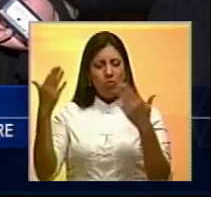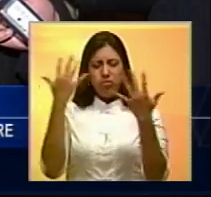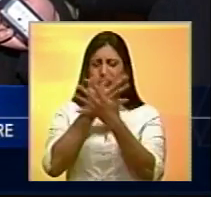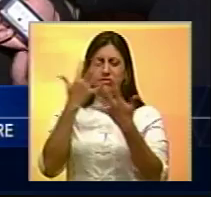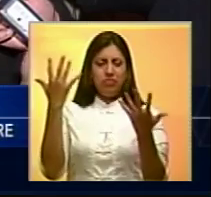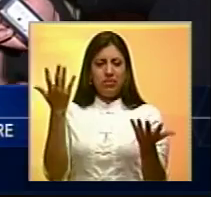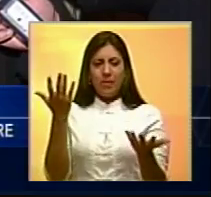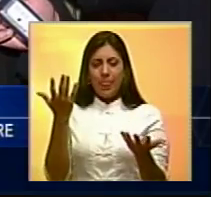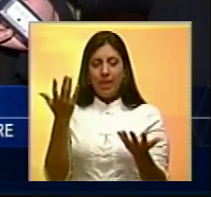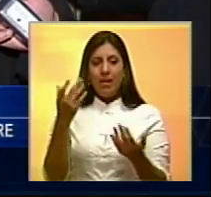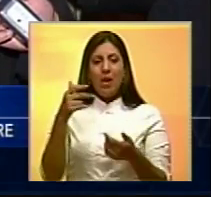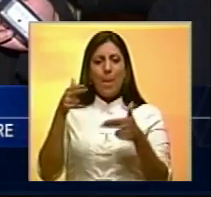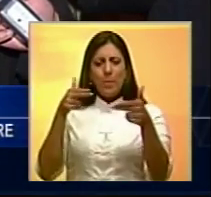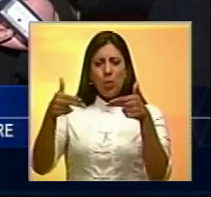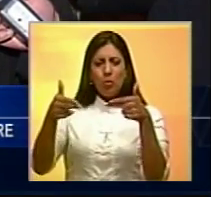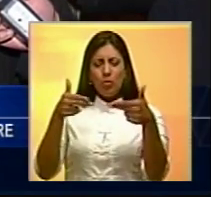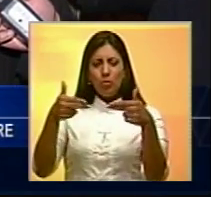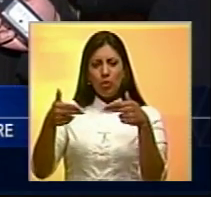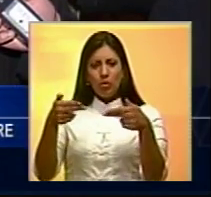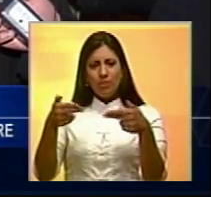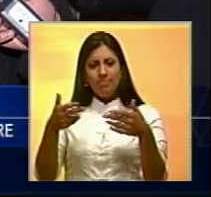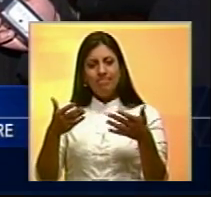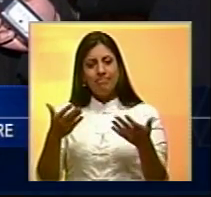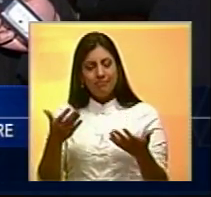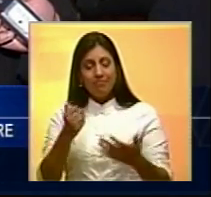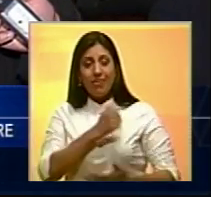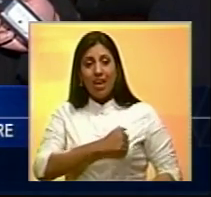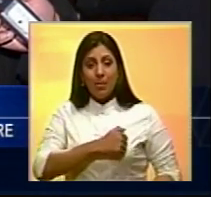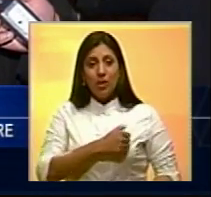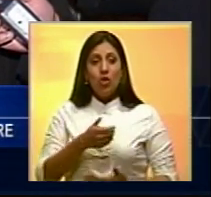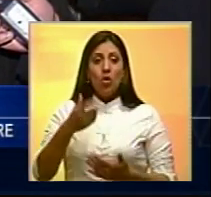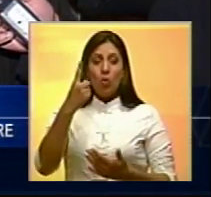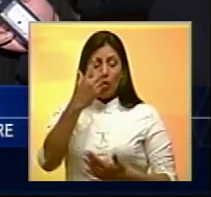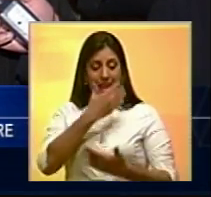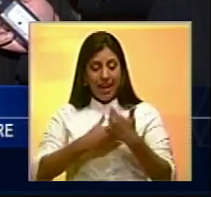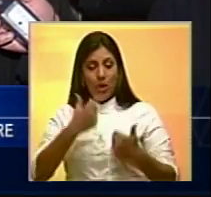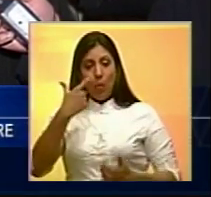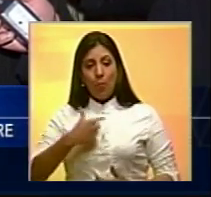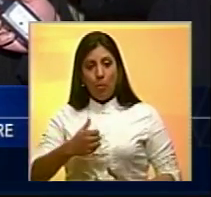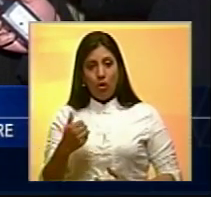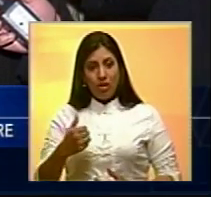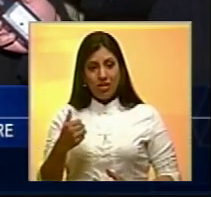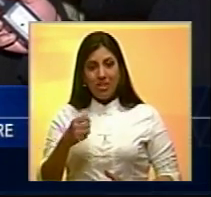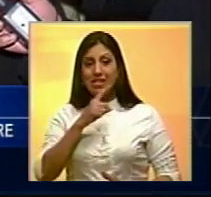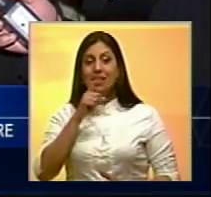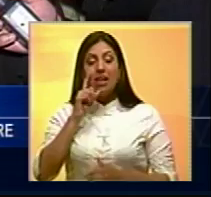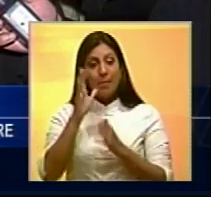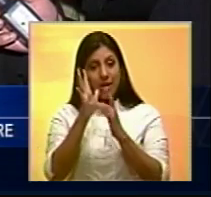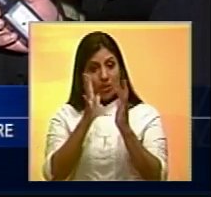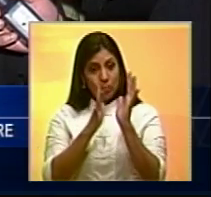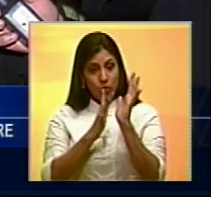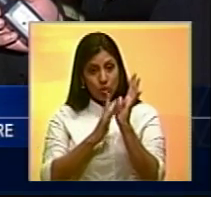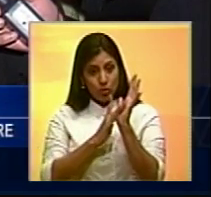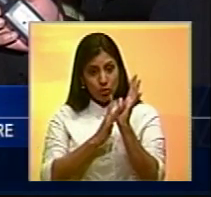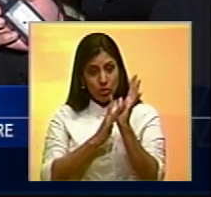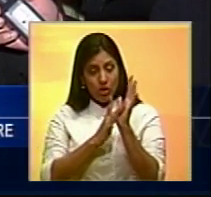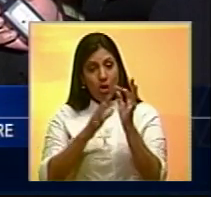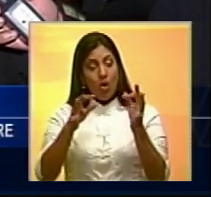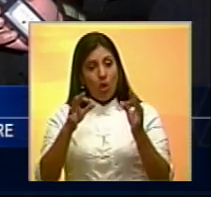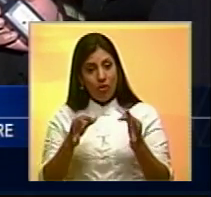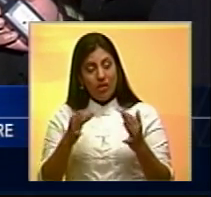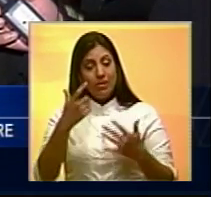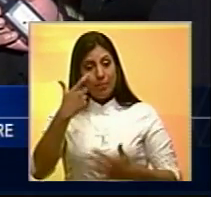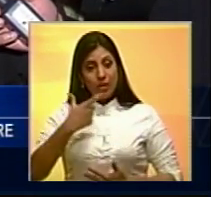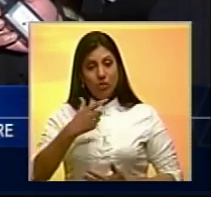confusión y un intercambio de disparos y lamentablemente resultó herido uno de nuestros funcionarios de nombre Jesús Ponce, oficial